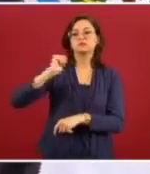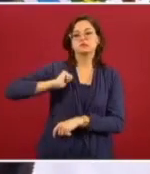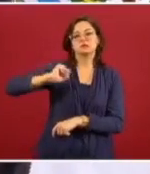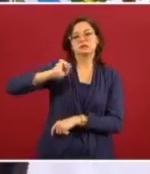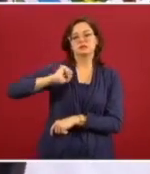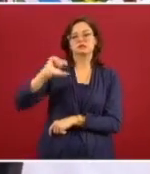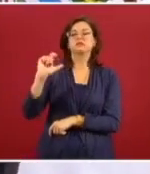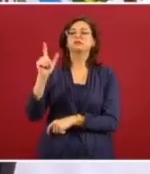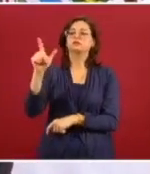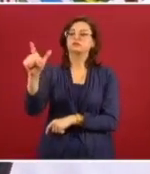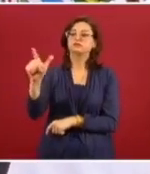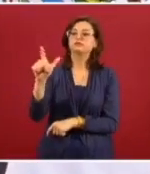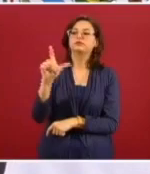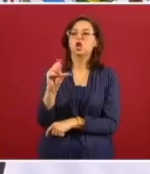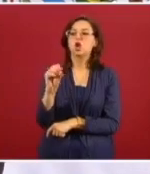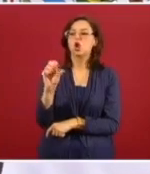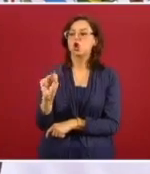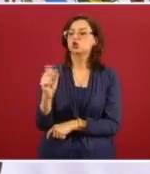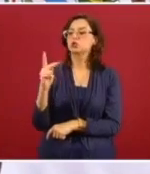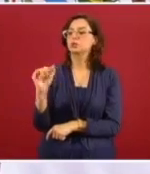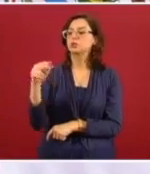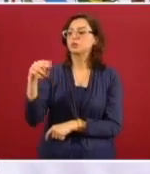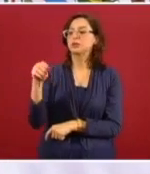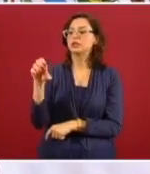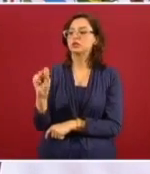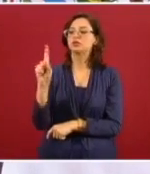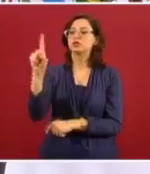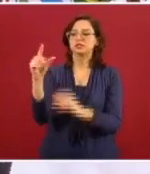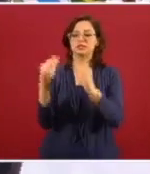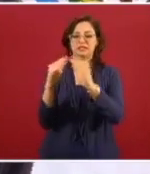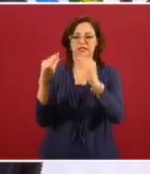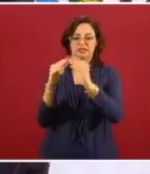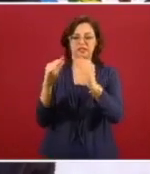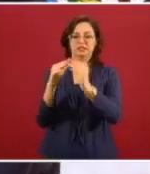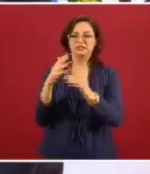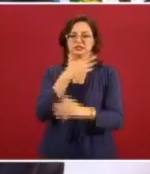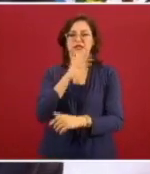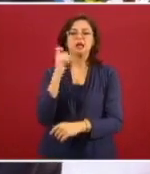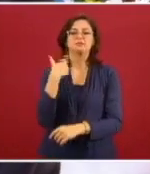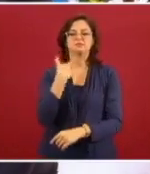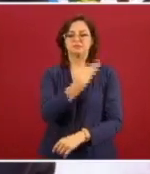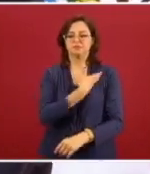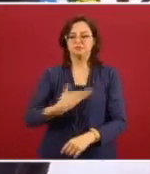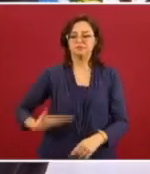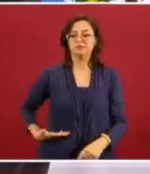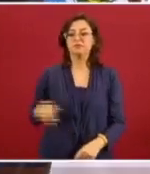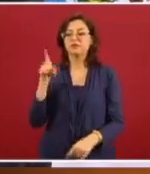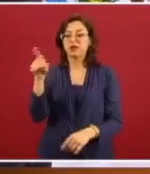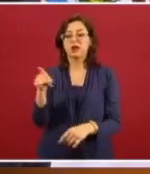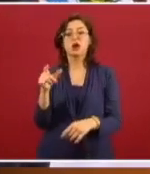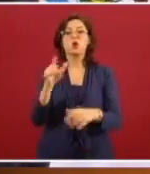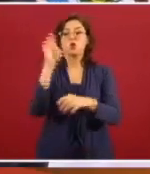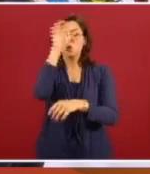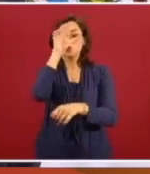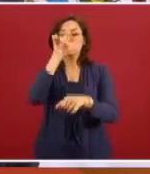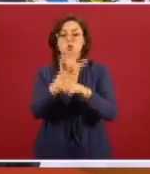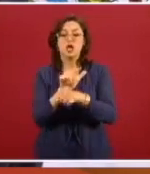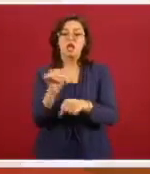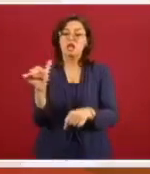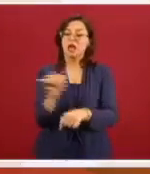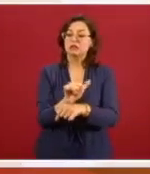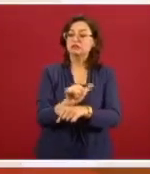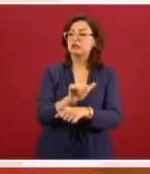de Los Pinos, en el espacio artístico y cultural más importante del